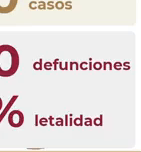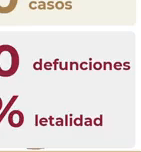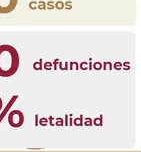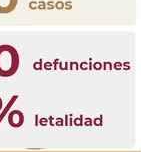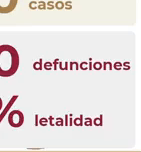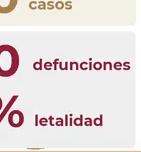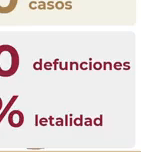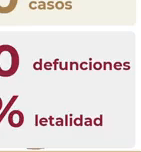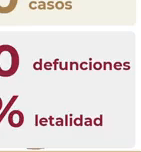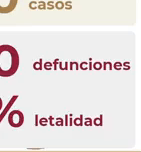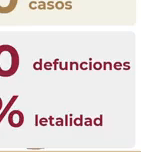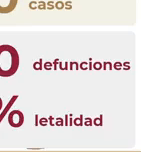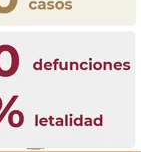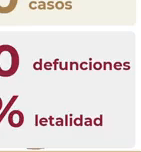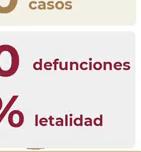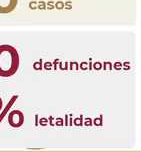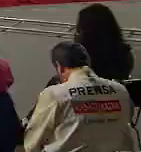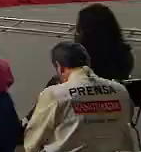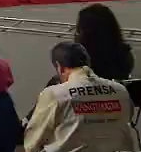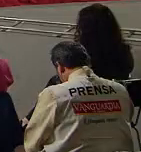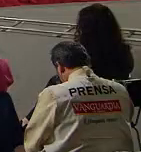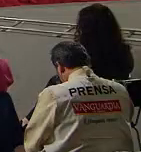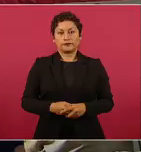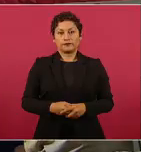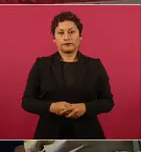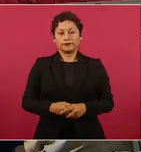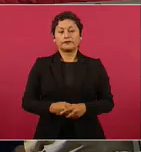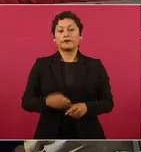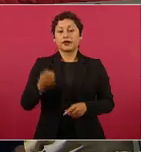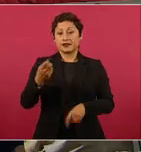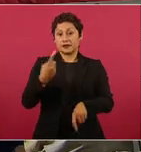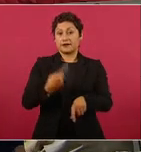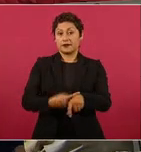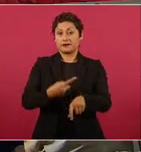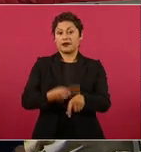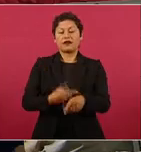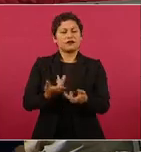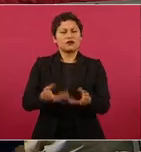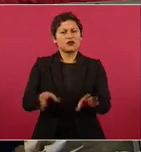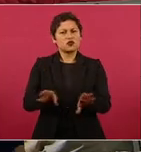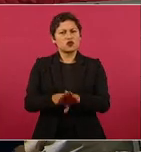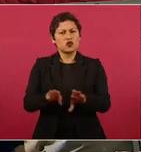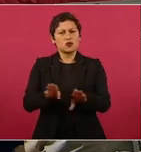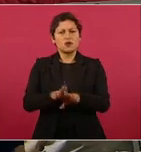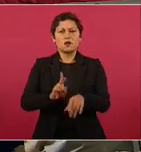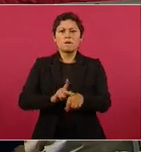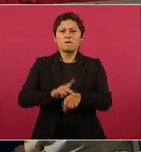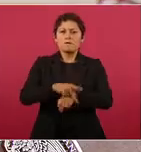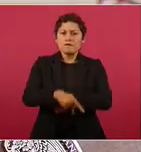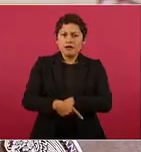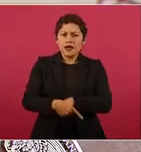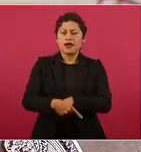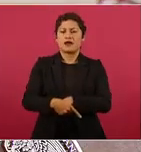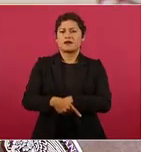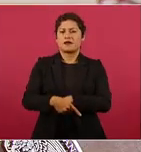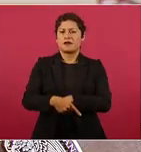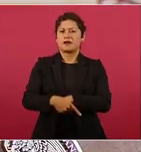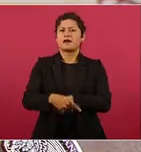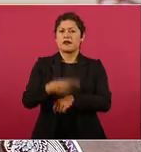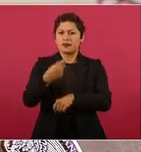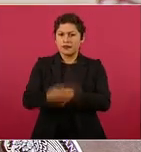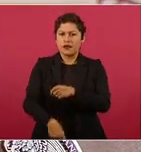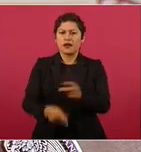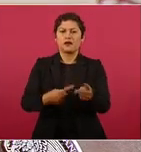días. La enfermedad causa lesiones de la piel y fiebre, dolor, crecimiento de los ganglios linfáticos,